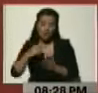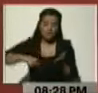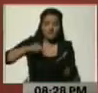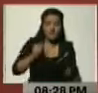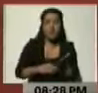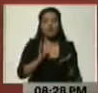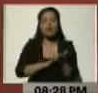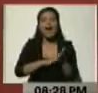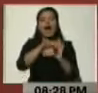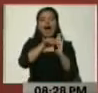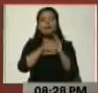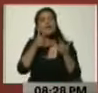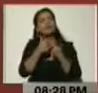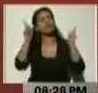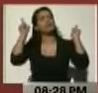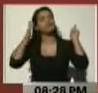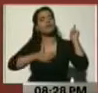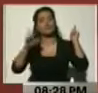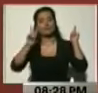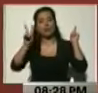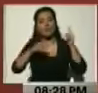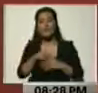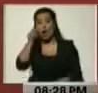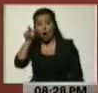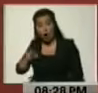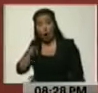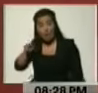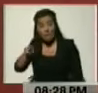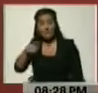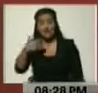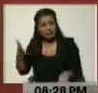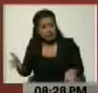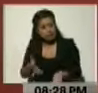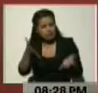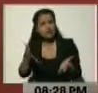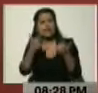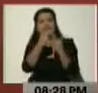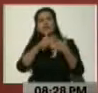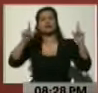es considerado el precursor de la emancipación americana.